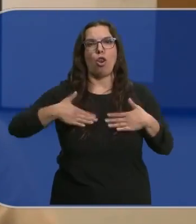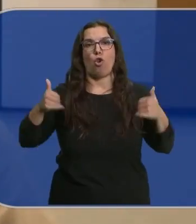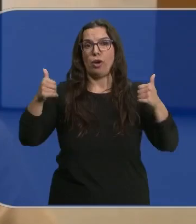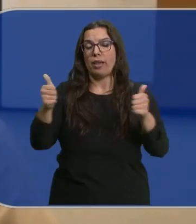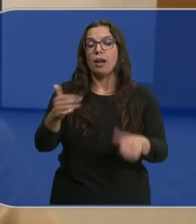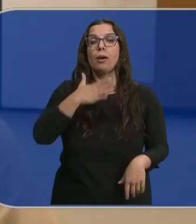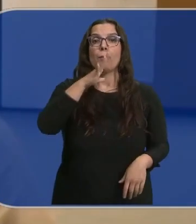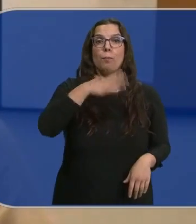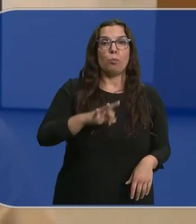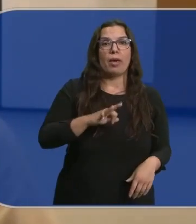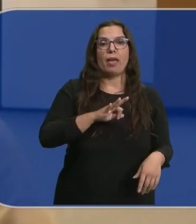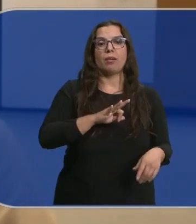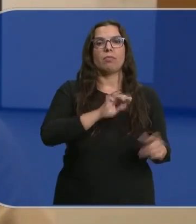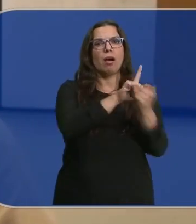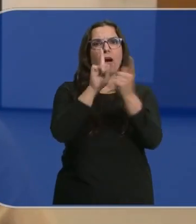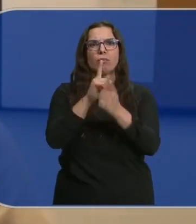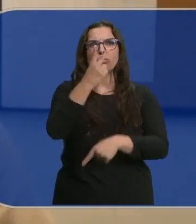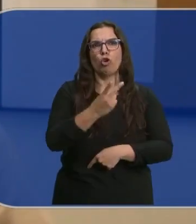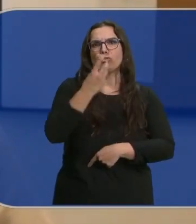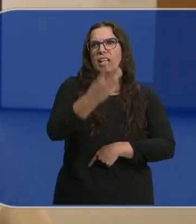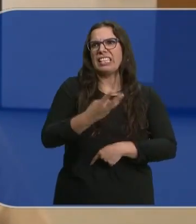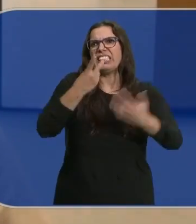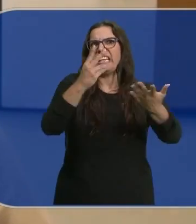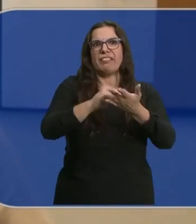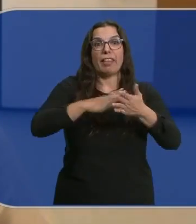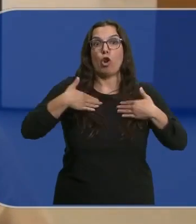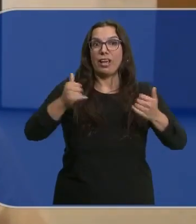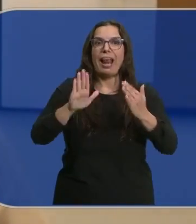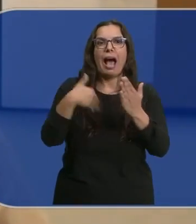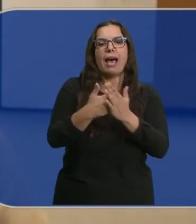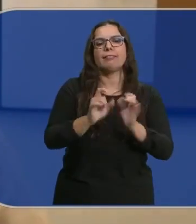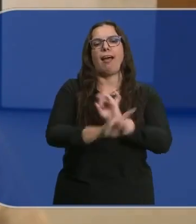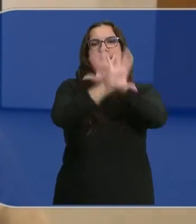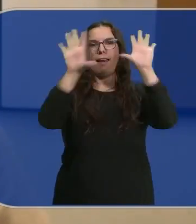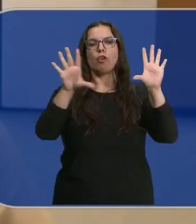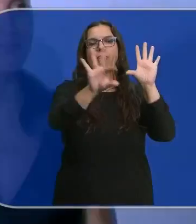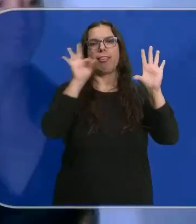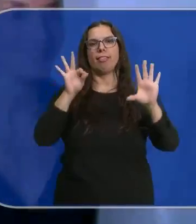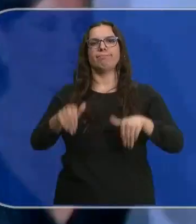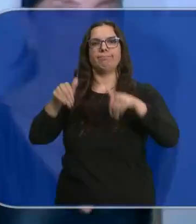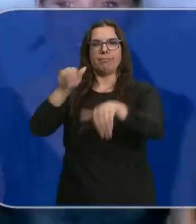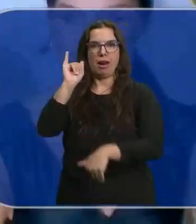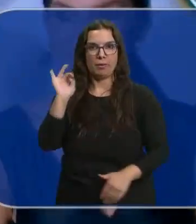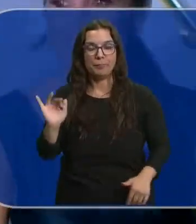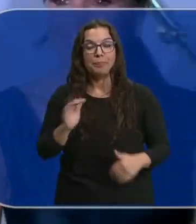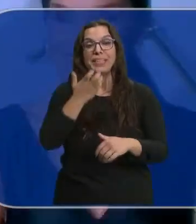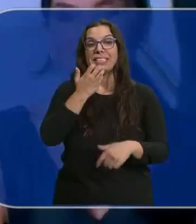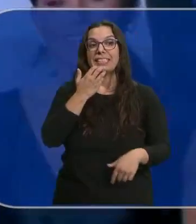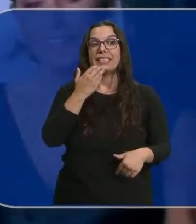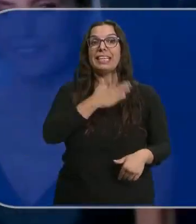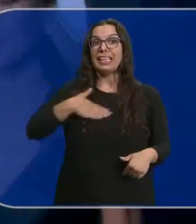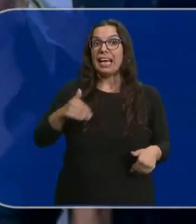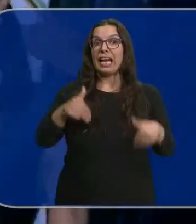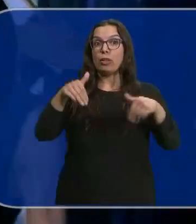con los grupos parlamentarios 2, 3, 7 veces, las que quiera, hasta que considere que tiene una propuesta. Si 2 o más candidatos